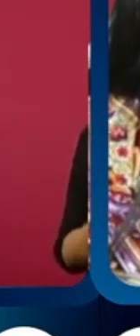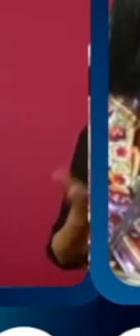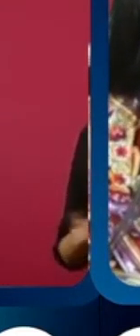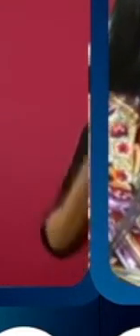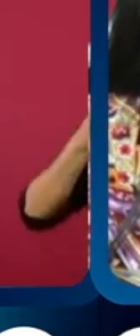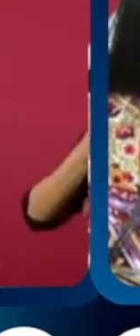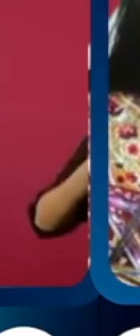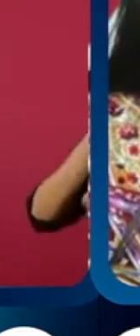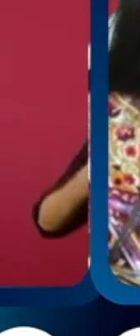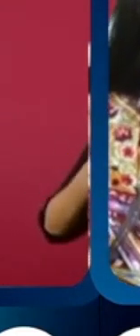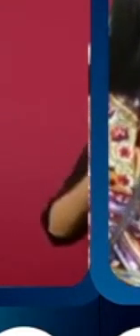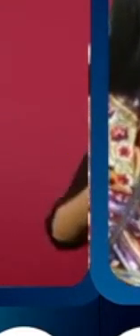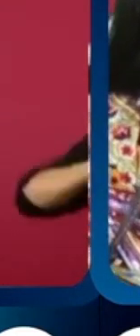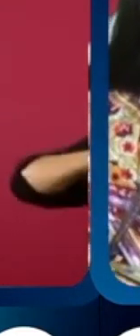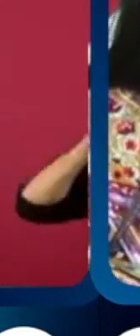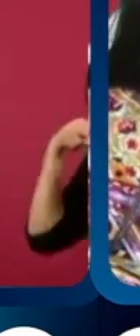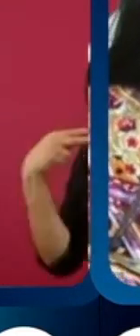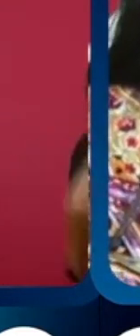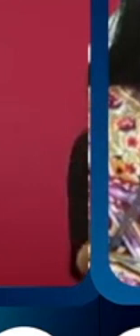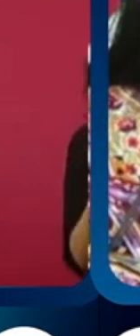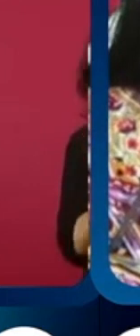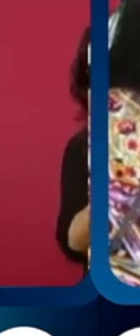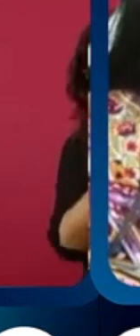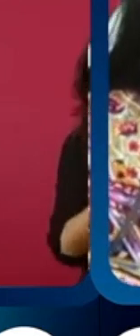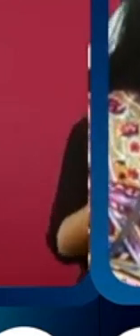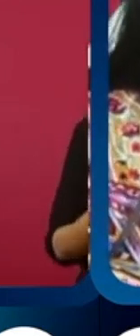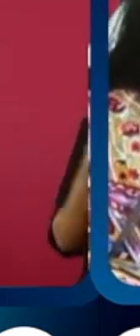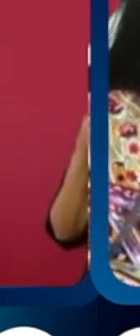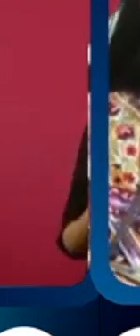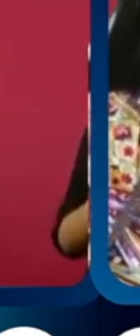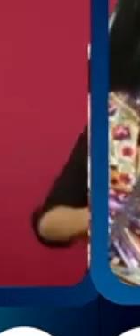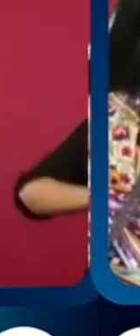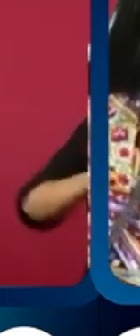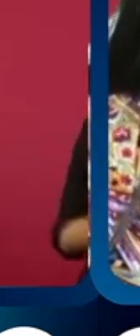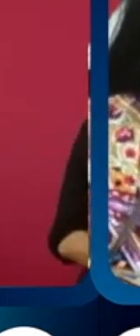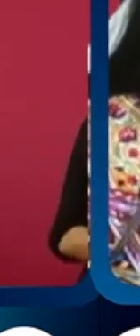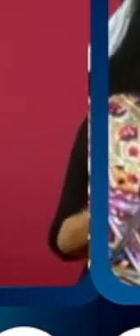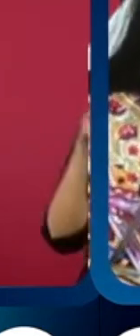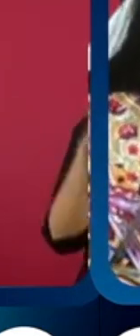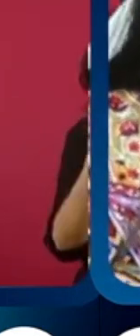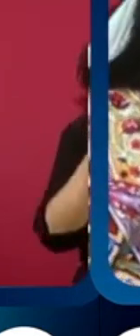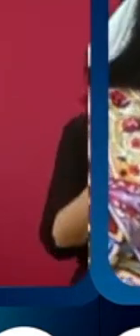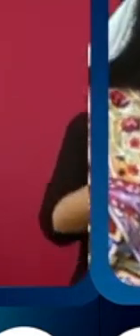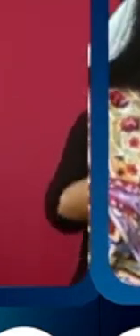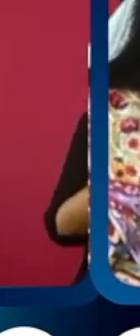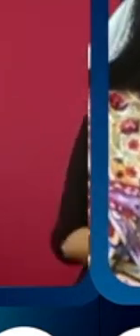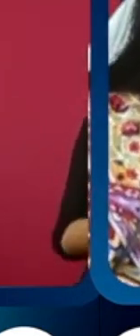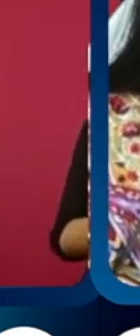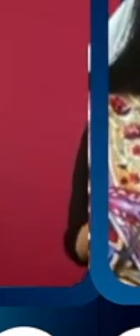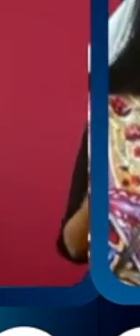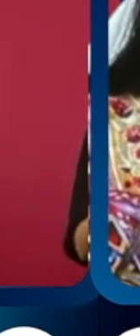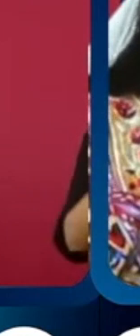opinión técnica para poder unificar criterios de cuál fue la causa de la muerte